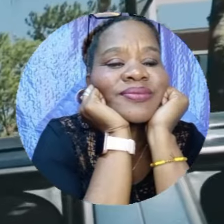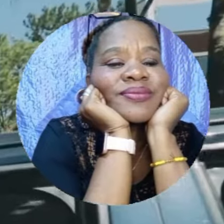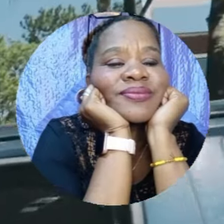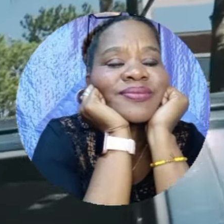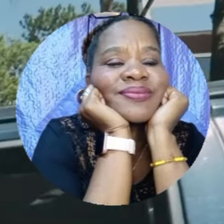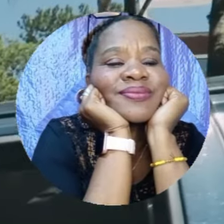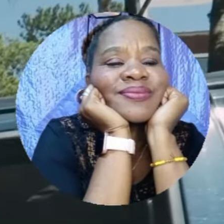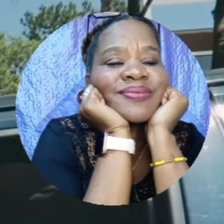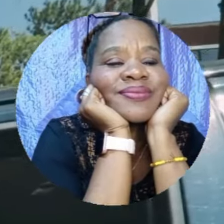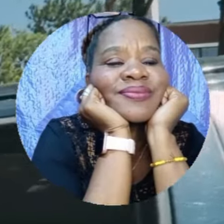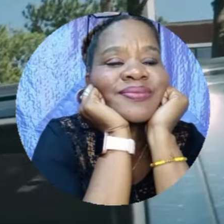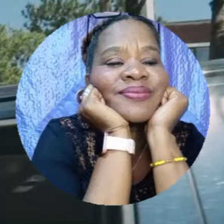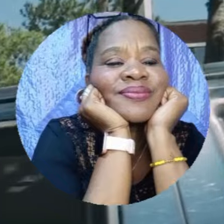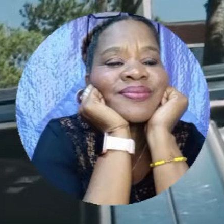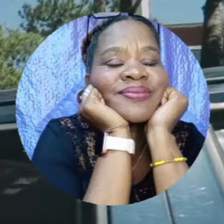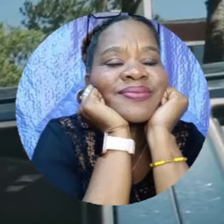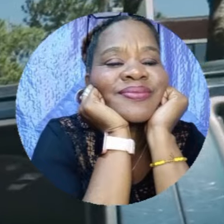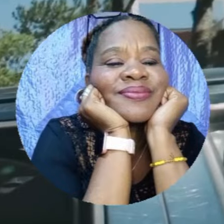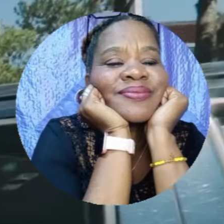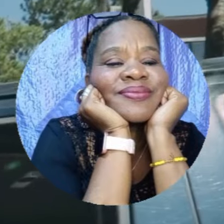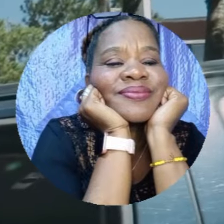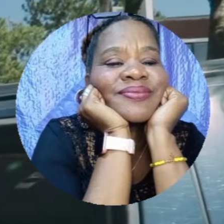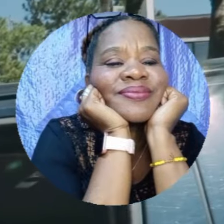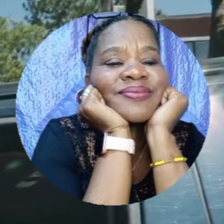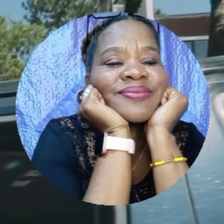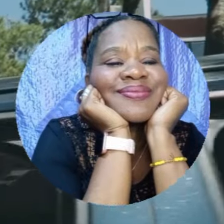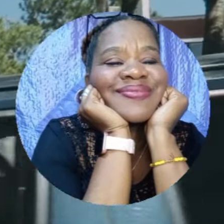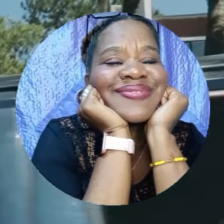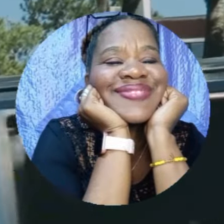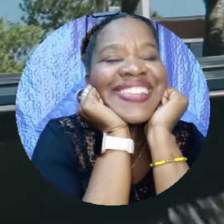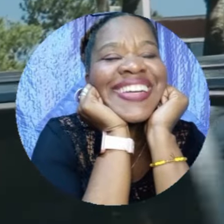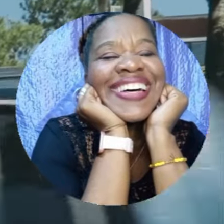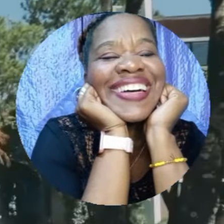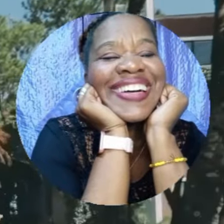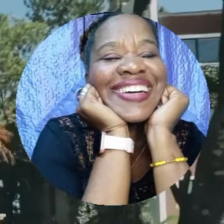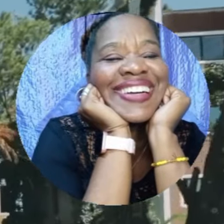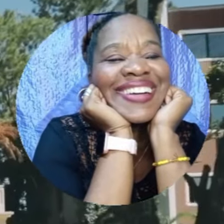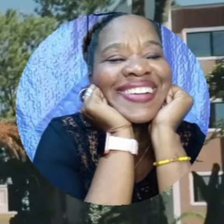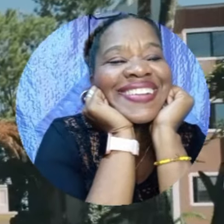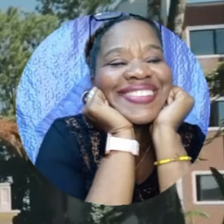¿Qué pasó, papá? ¿Ponte tu traje de baño? ¡Ya comenzó la aventura!